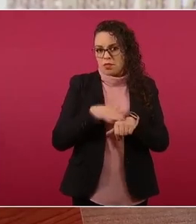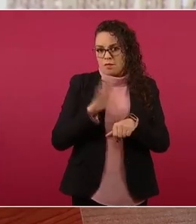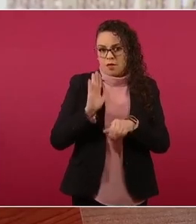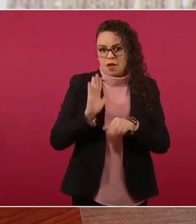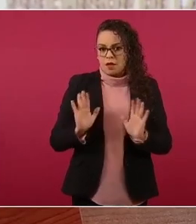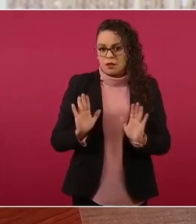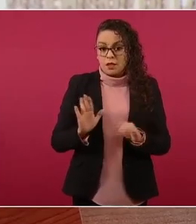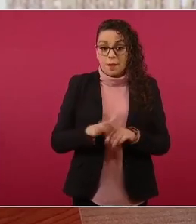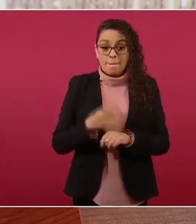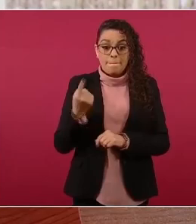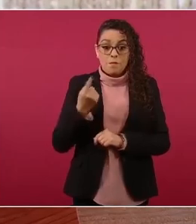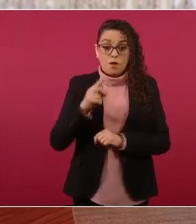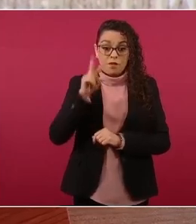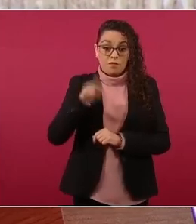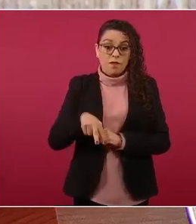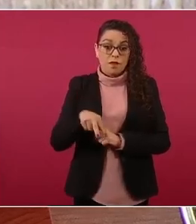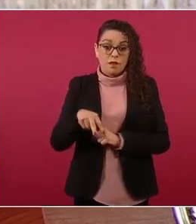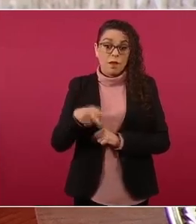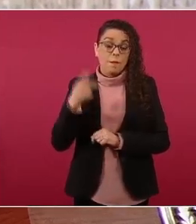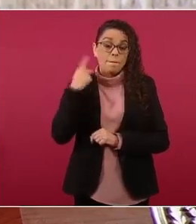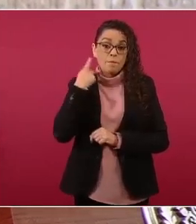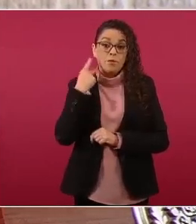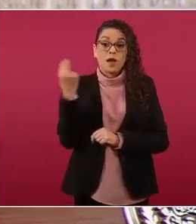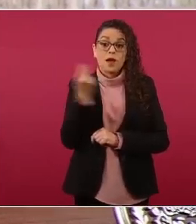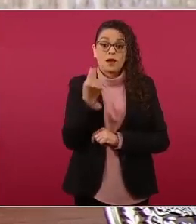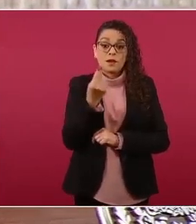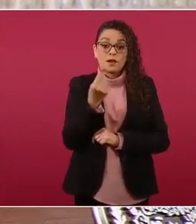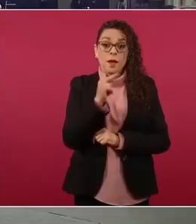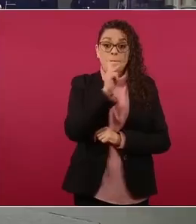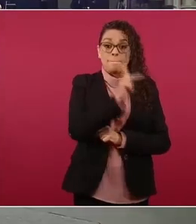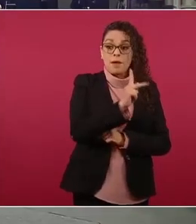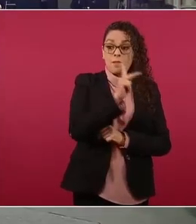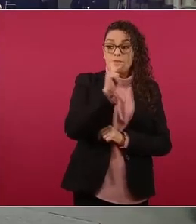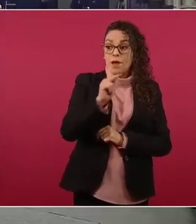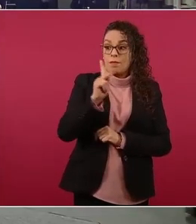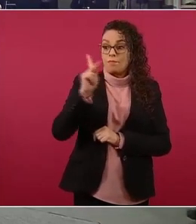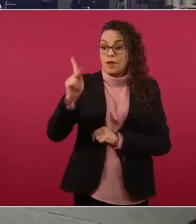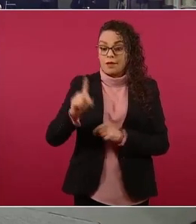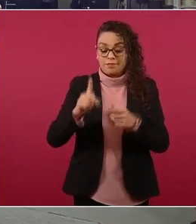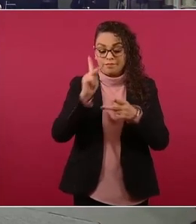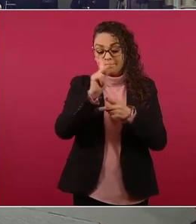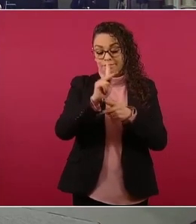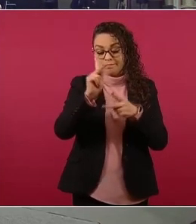en política se requieren las tres P: paciencia,